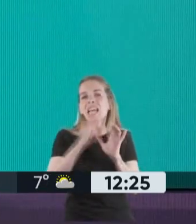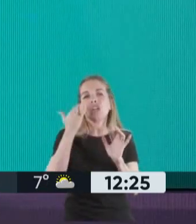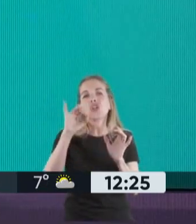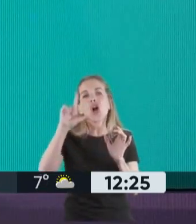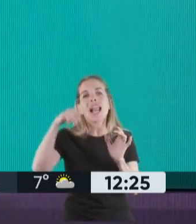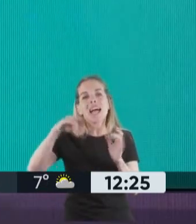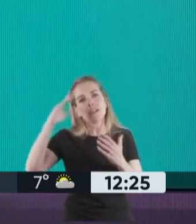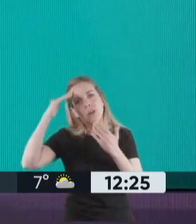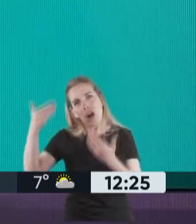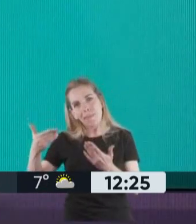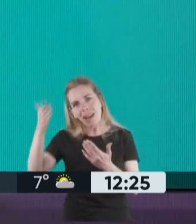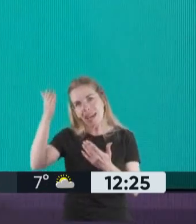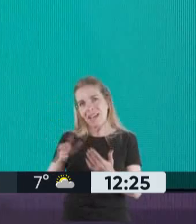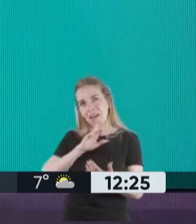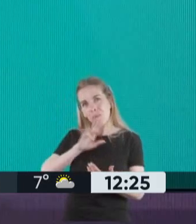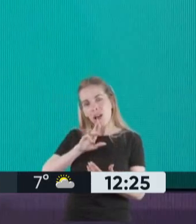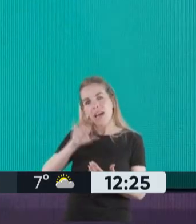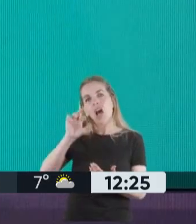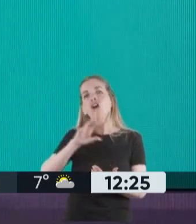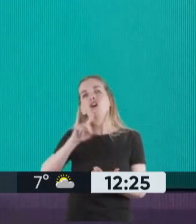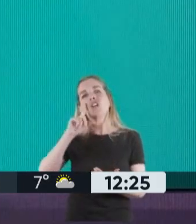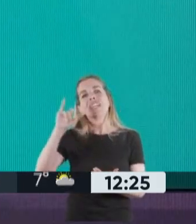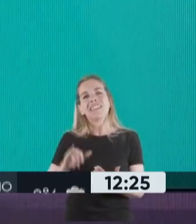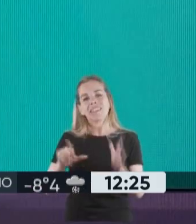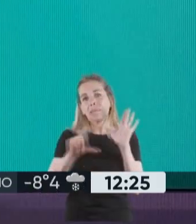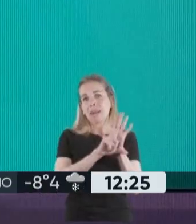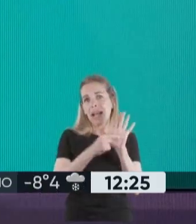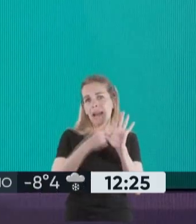Ortiz, es una ley muy valiosa.